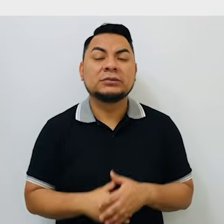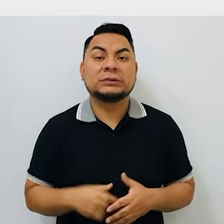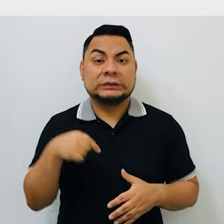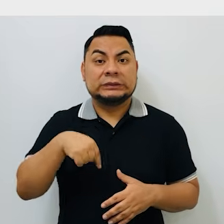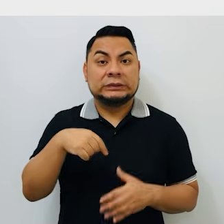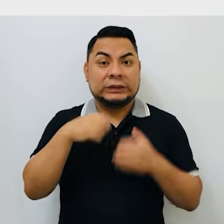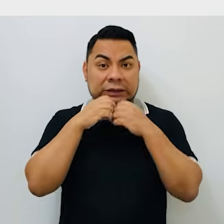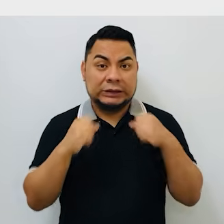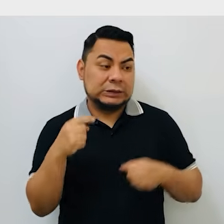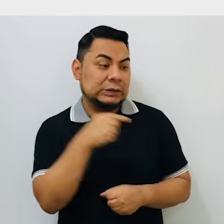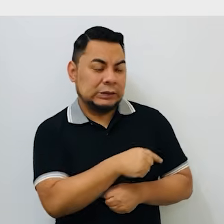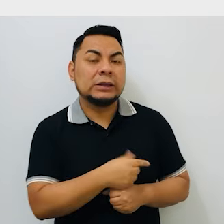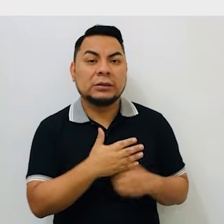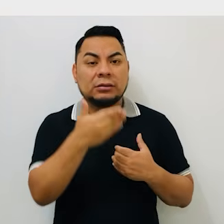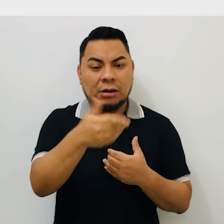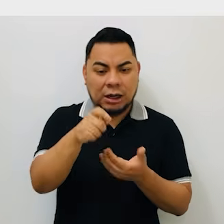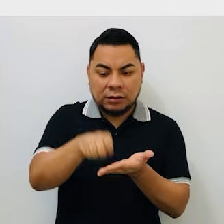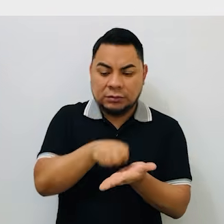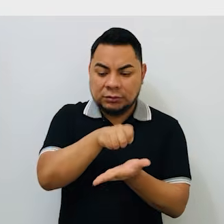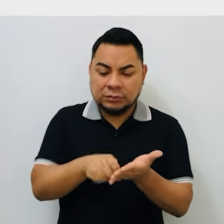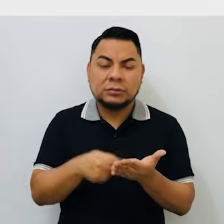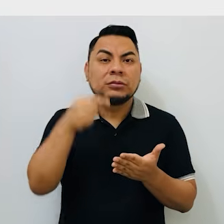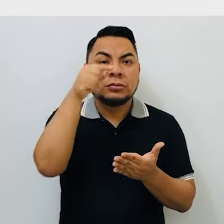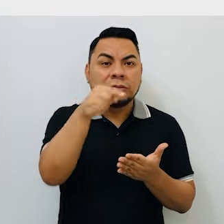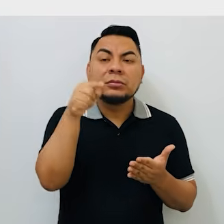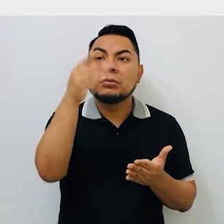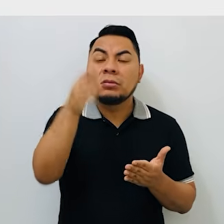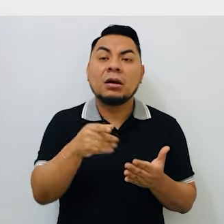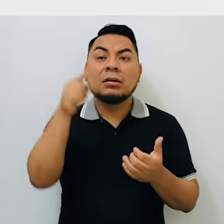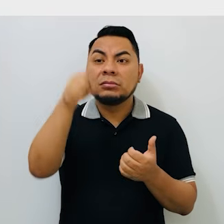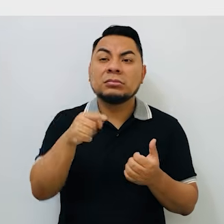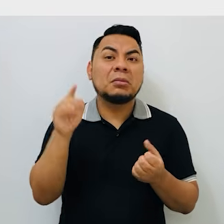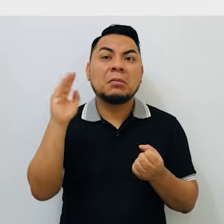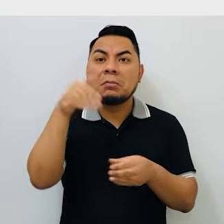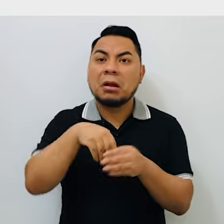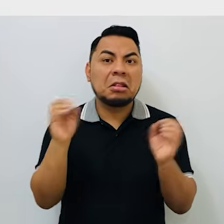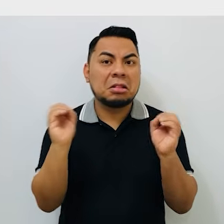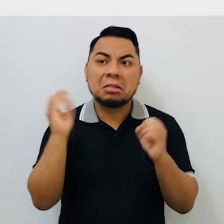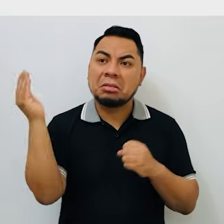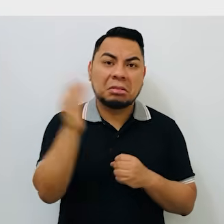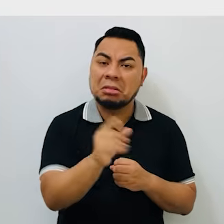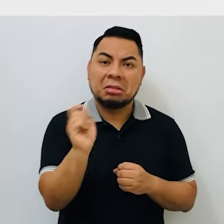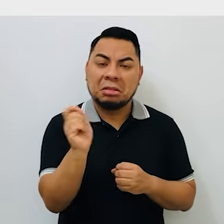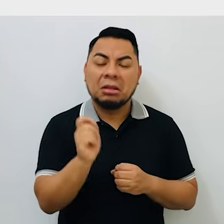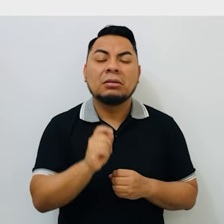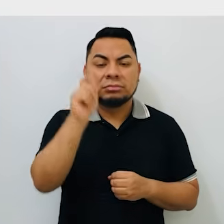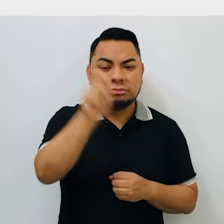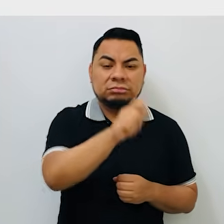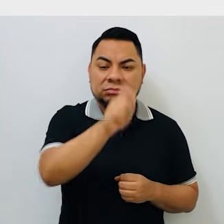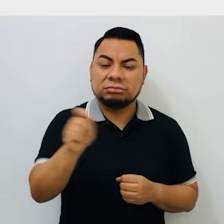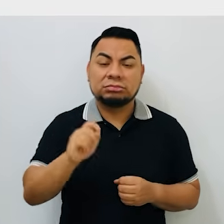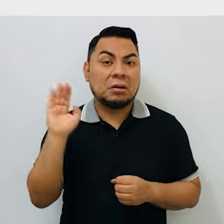la secretaria o el secretario marca con un aspa cada recuadro de no votó, correspondiente a